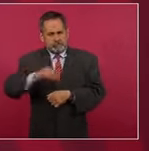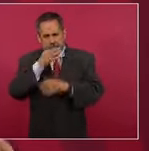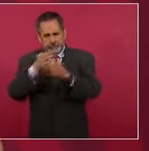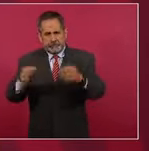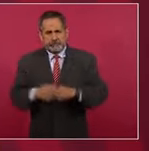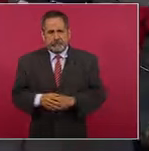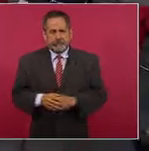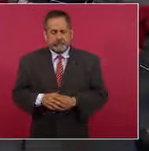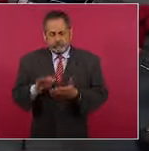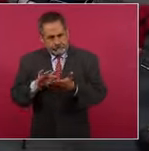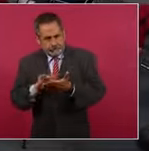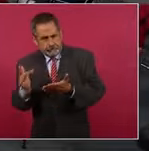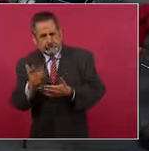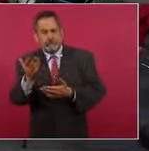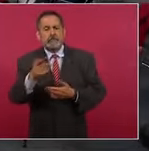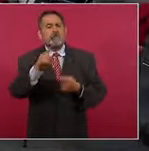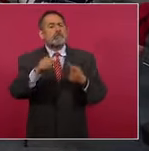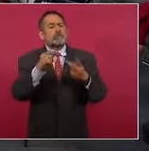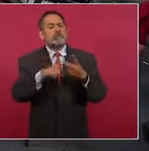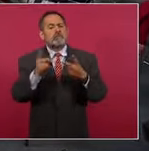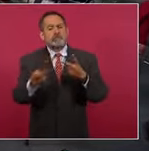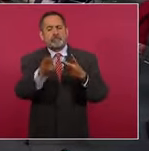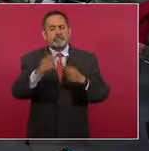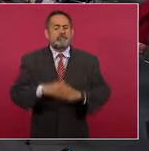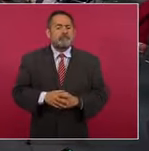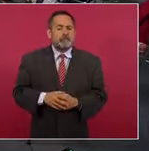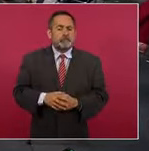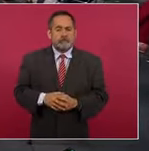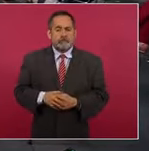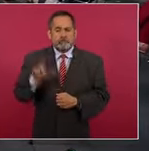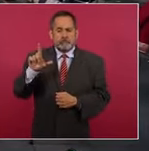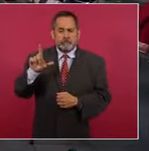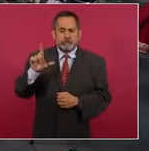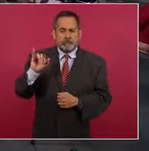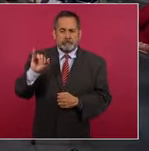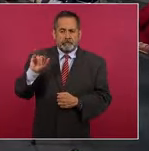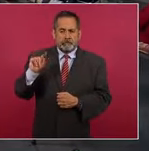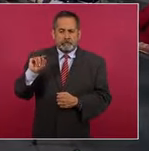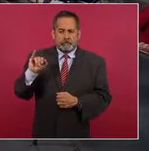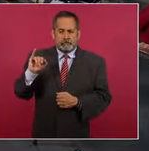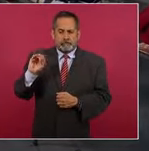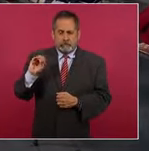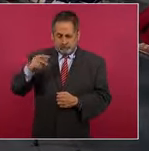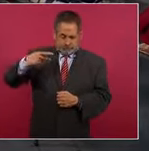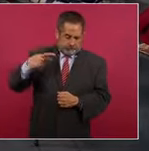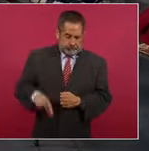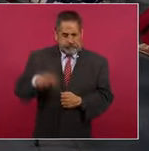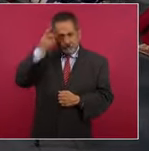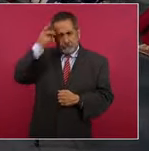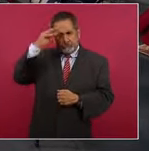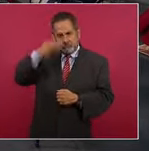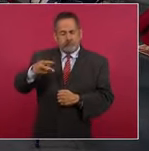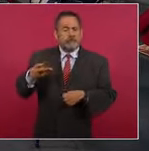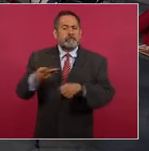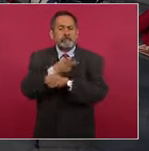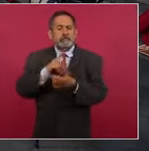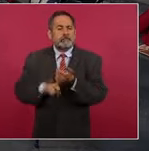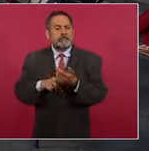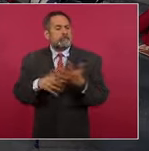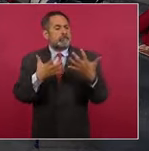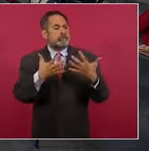presidente. En una segunda pregunta, con la nacionalización del litio, preguntarle si cuál ha sido la reacción de